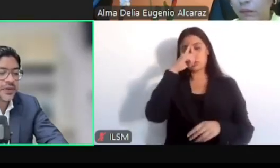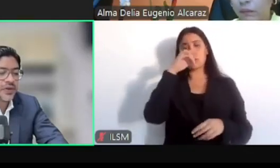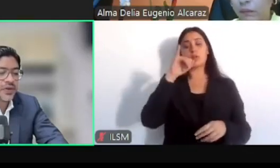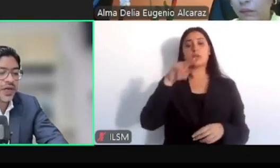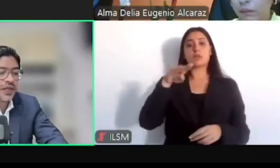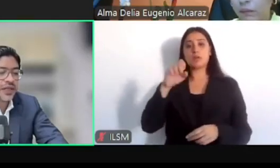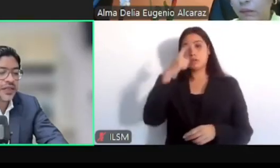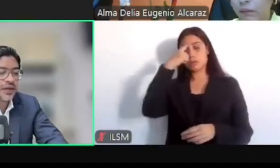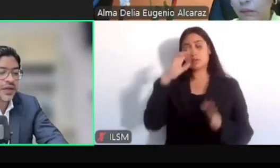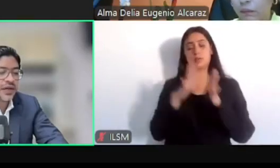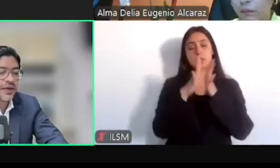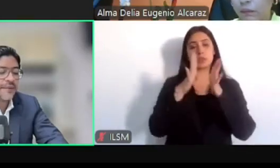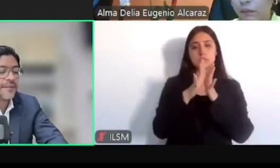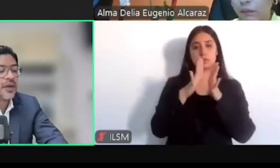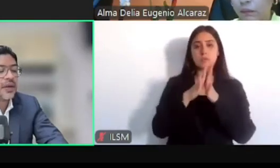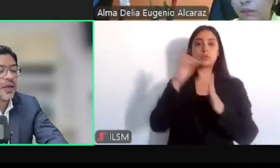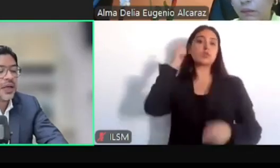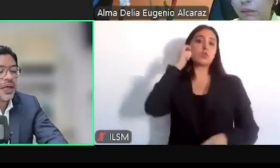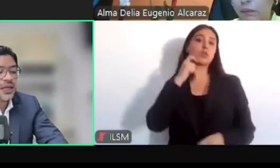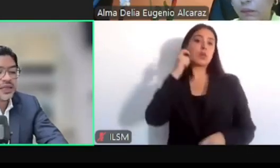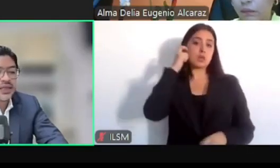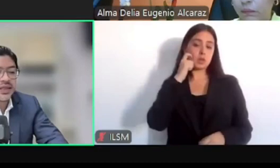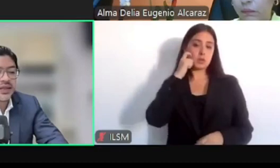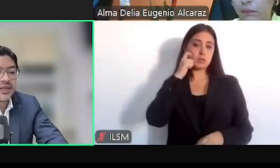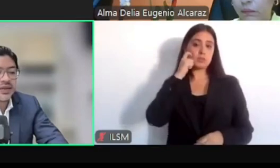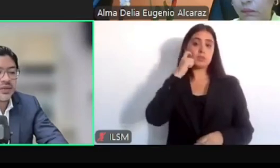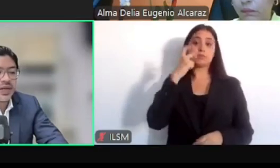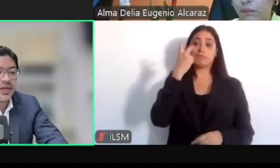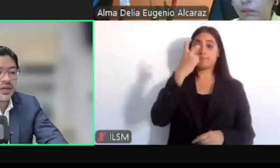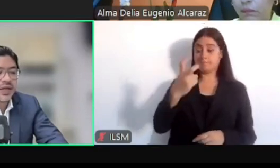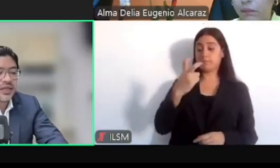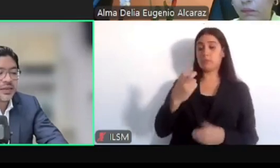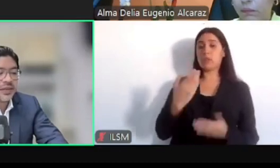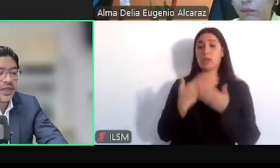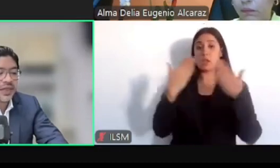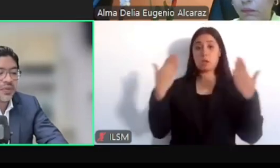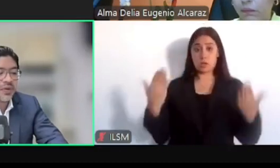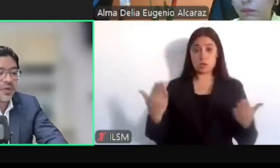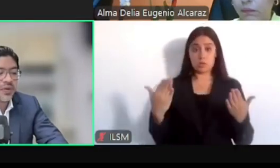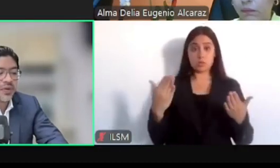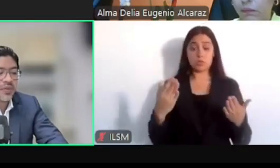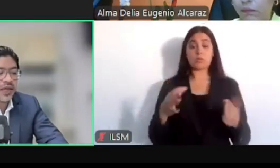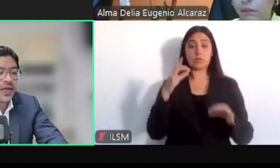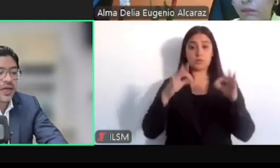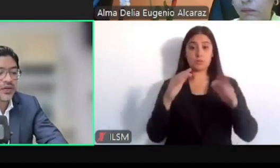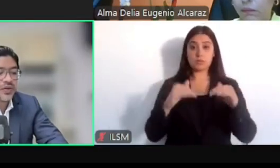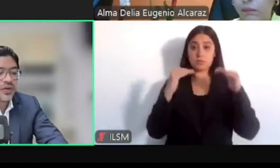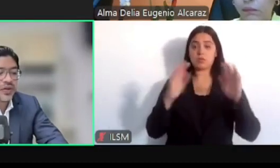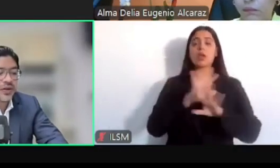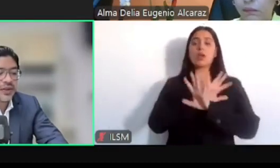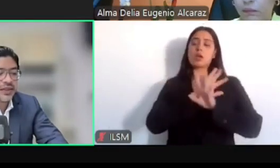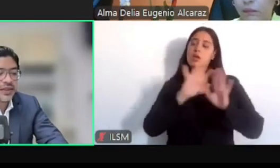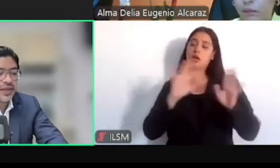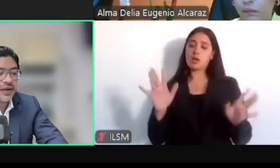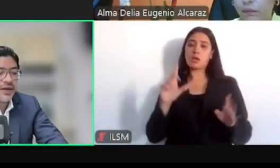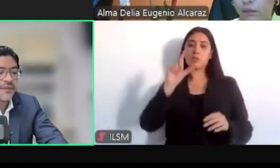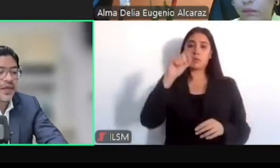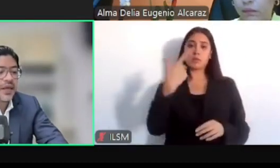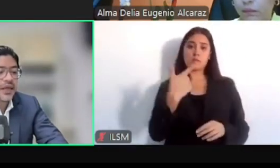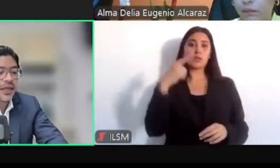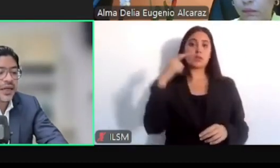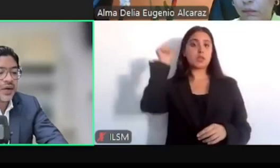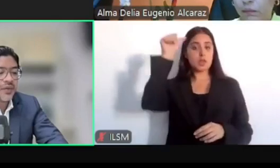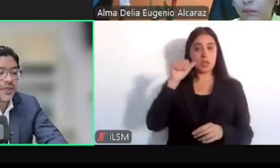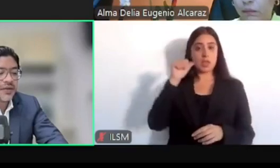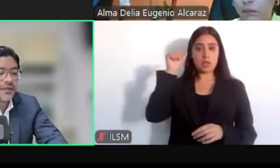participación ciudadana del Estado de Guerrero en ese sentido este tribunal electoral estima tener por cumplida la resolución del 27 de abril